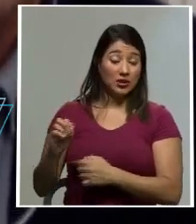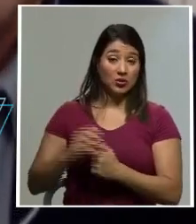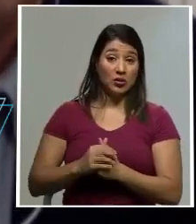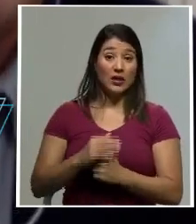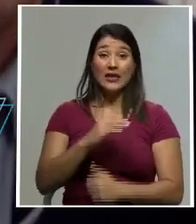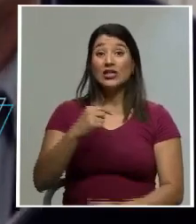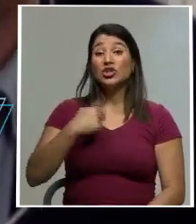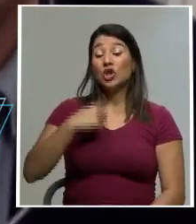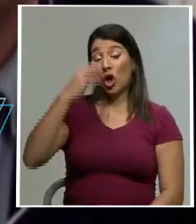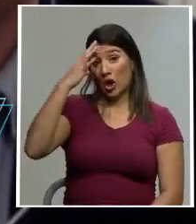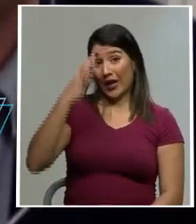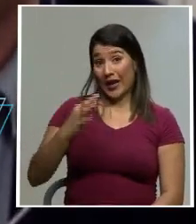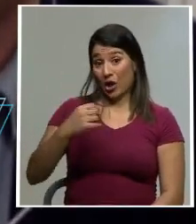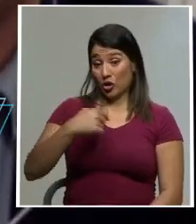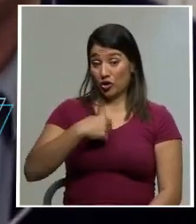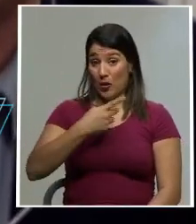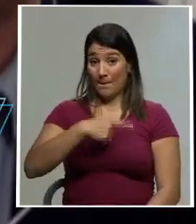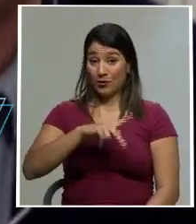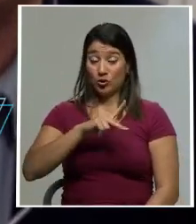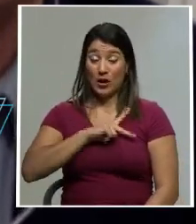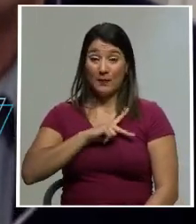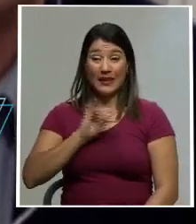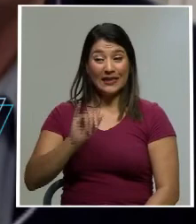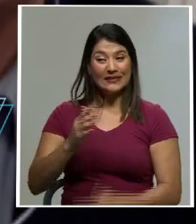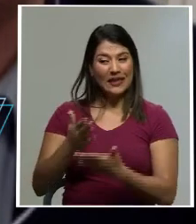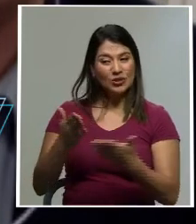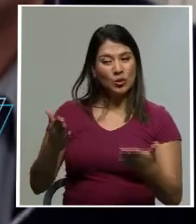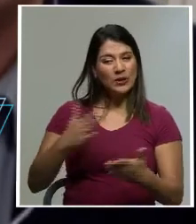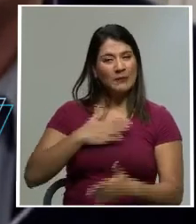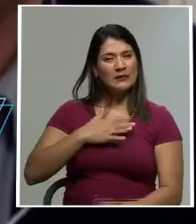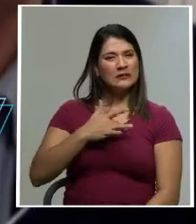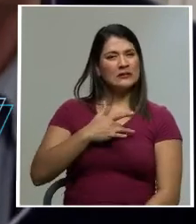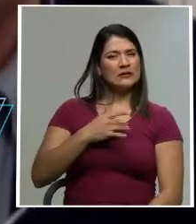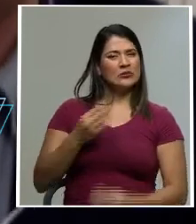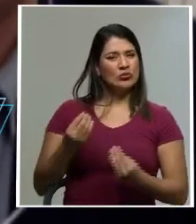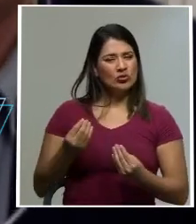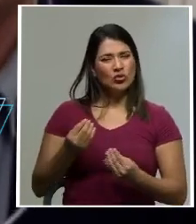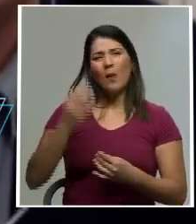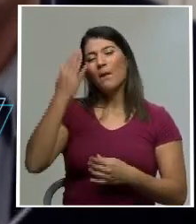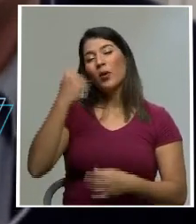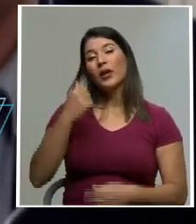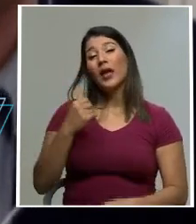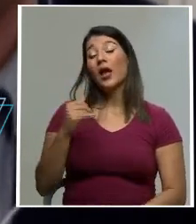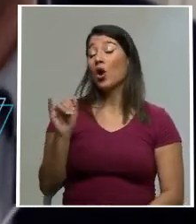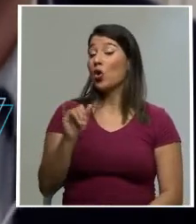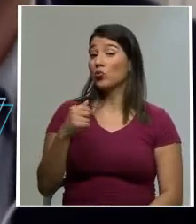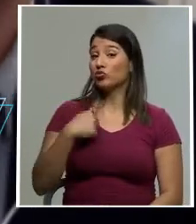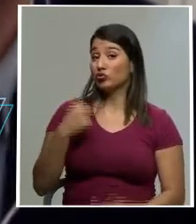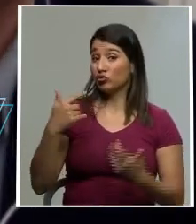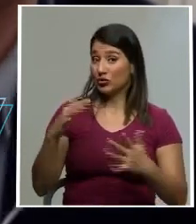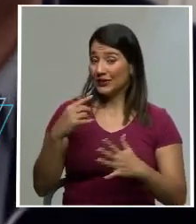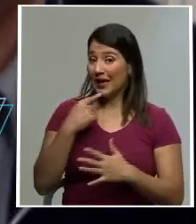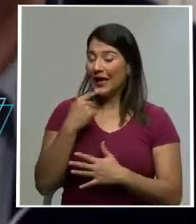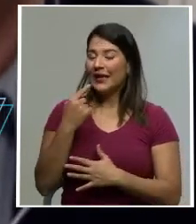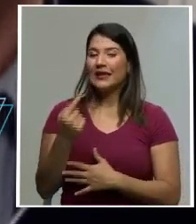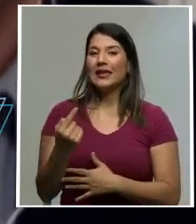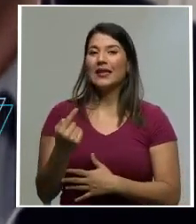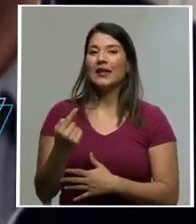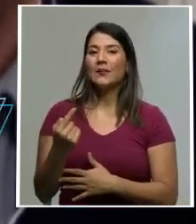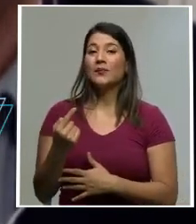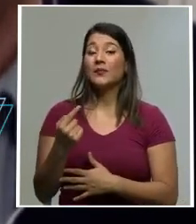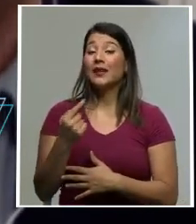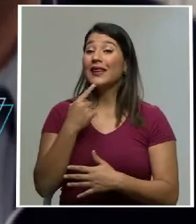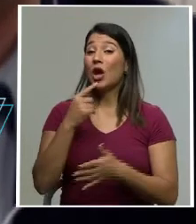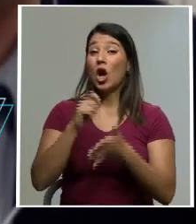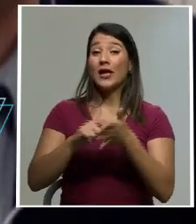creo que a mí personalmente todas estas cosas me marcan mucho, porque incluso, como decía, y voy a robar algo de Edmundo Paz Soldán, el escritor